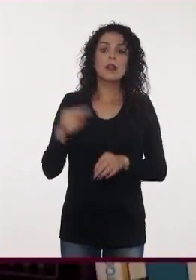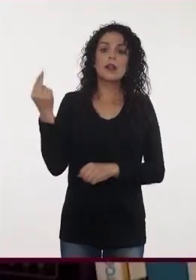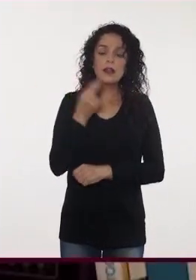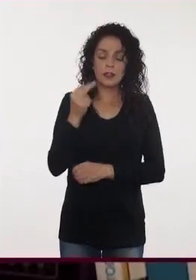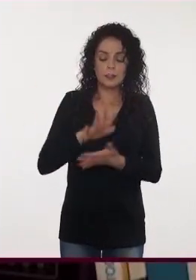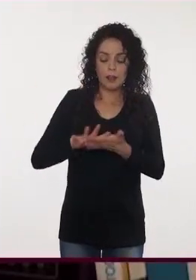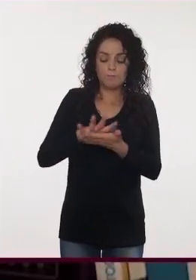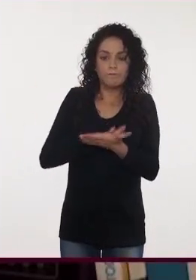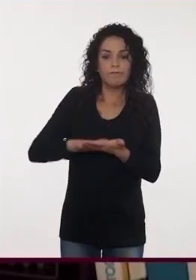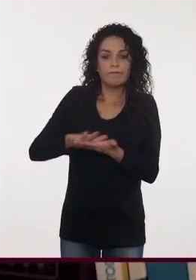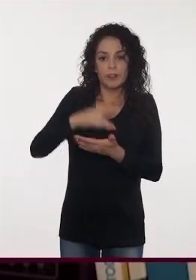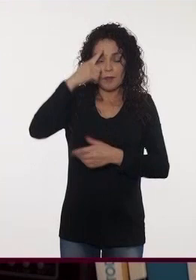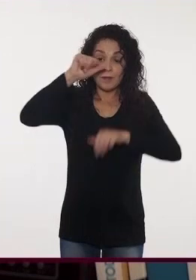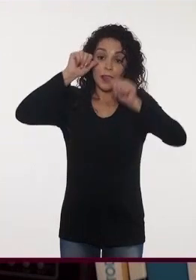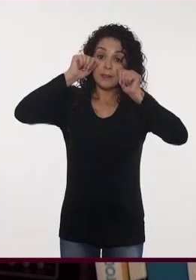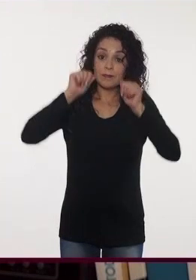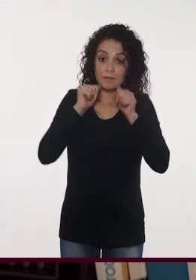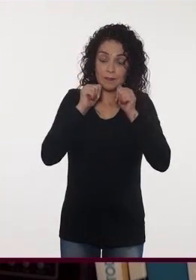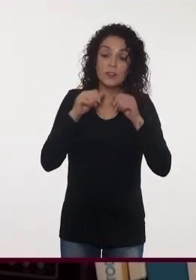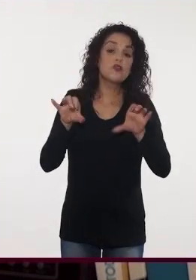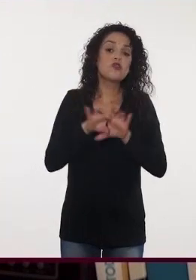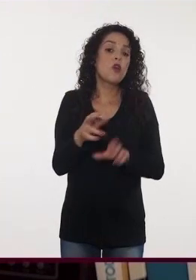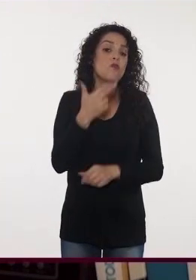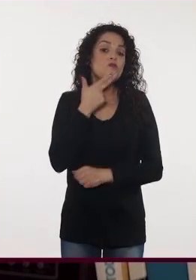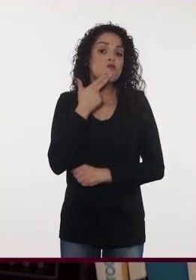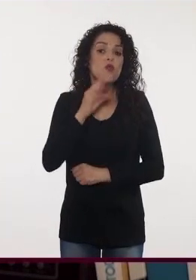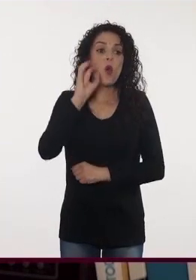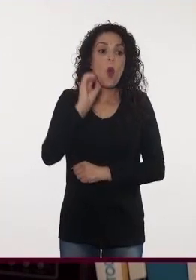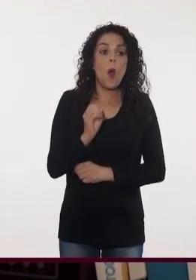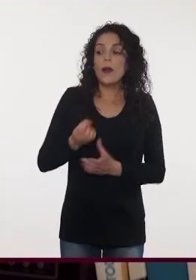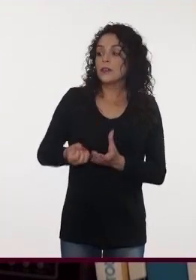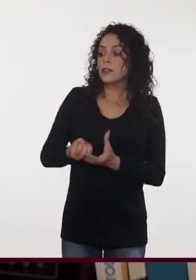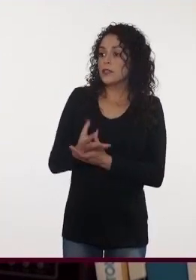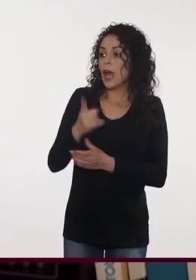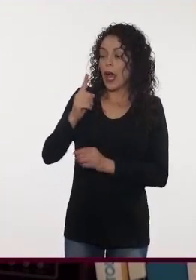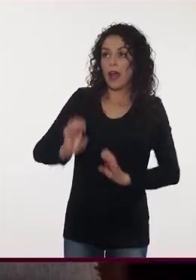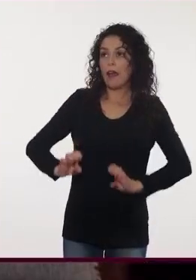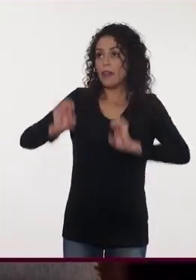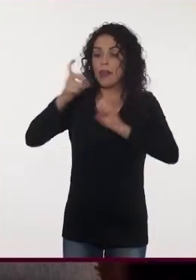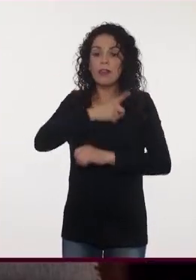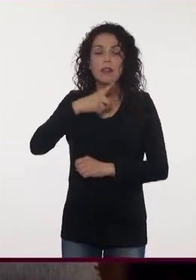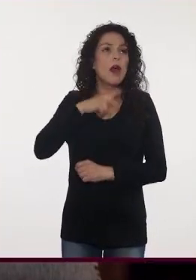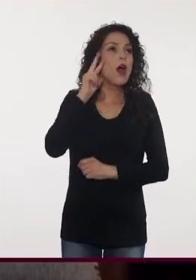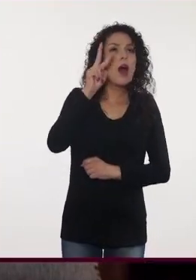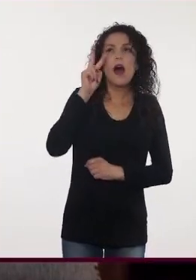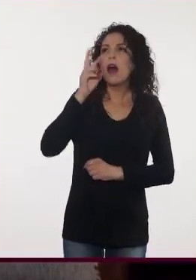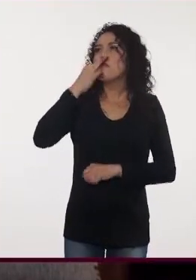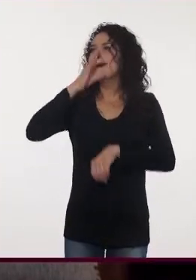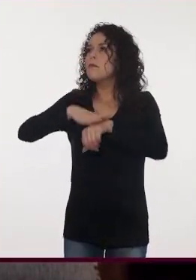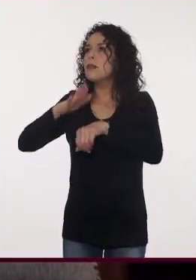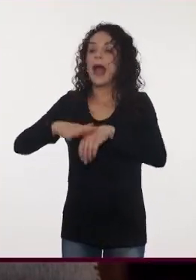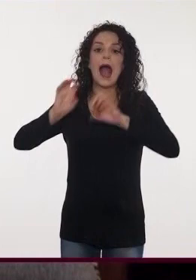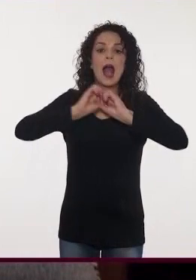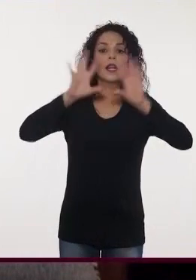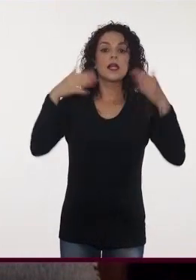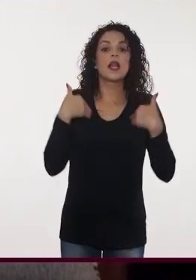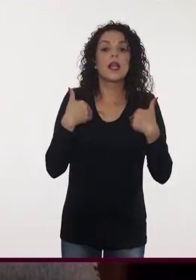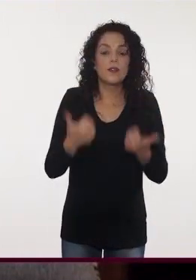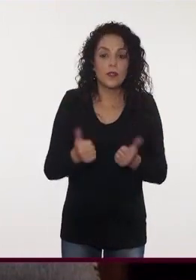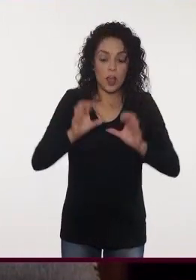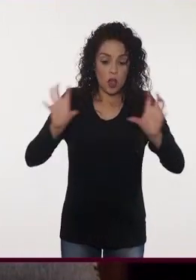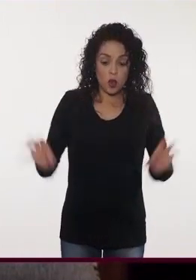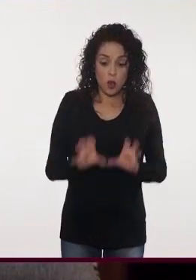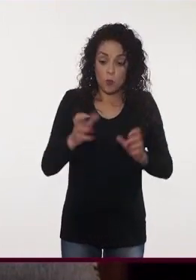Braille. Que las instrucciones de uso o desalojo de las instalaciones sean claras, que las computadoras usadas por